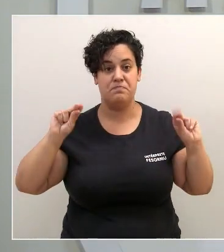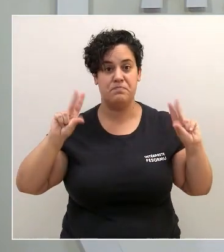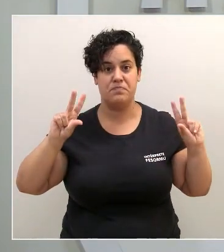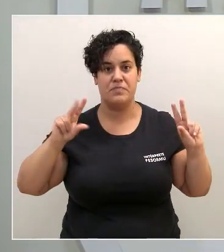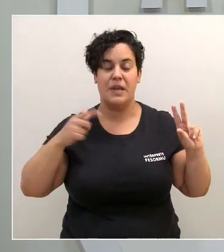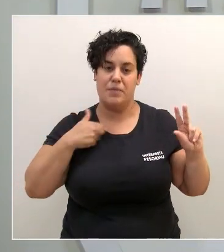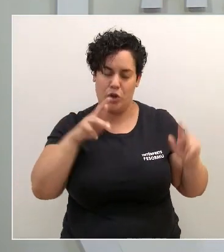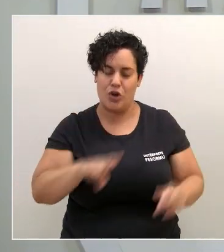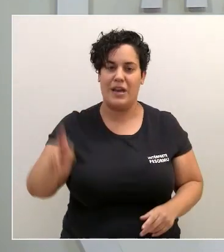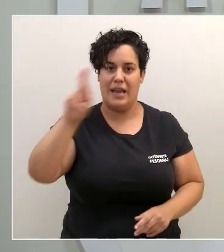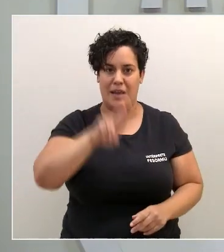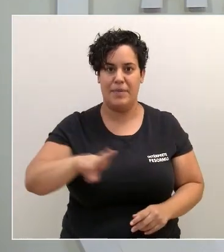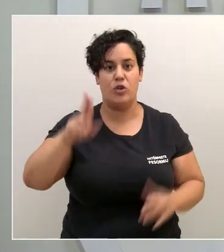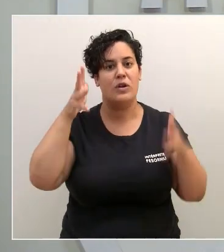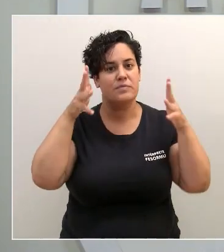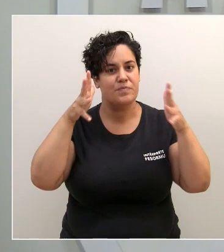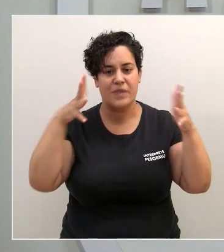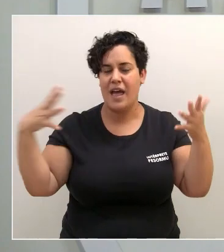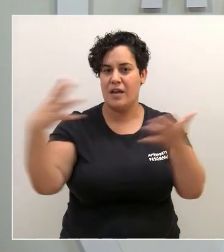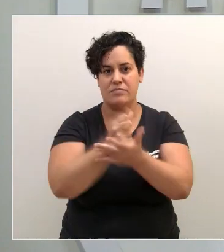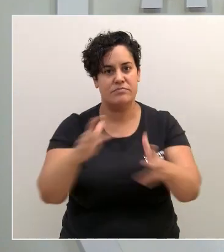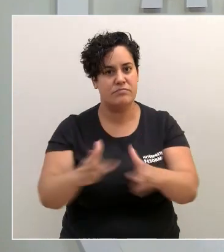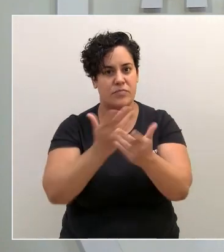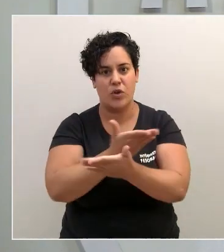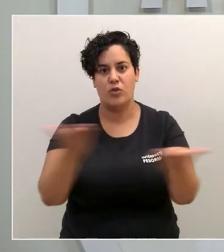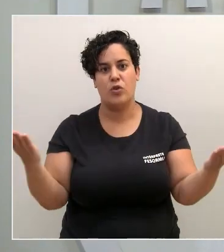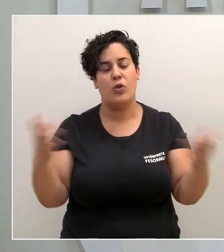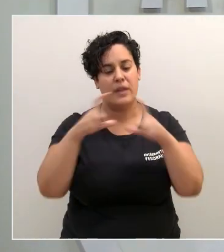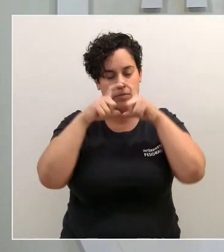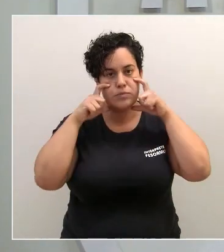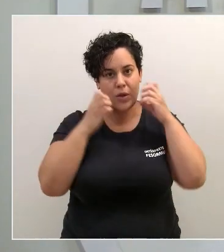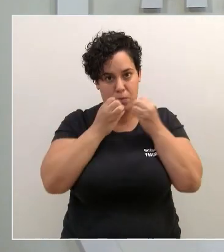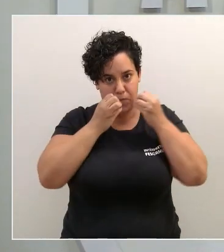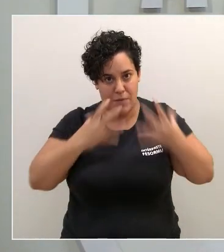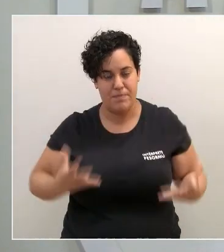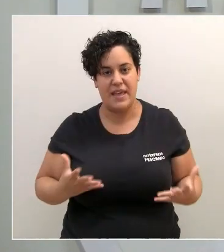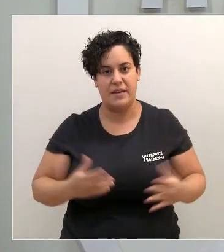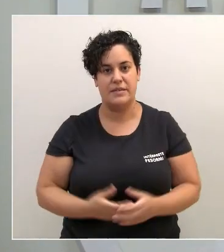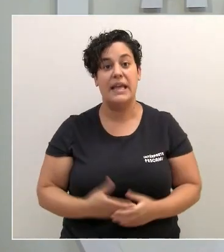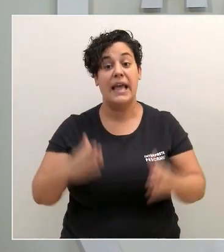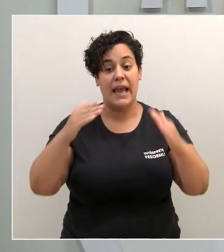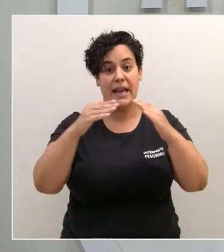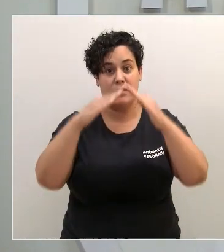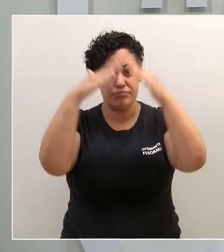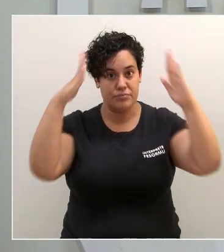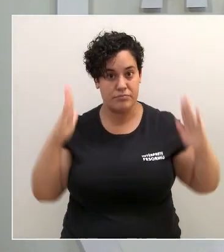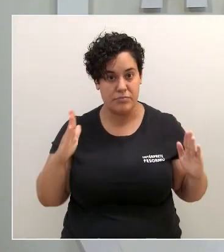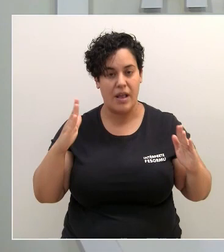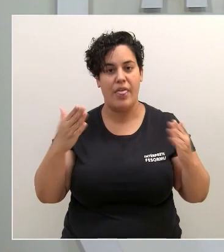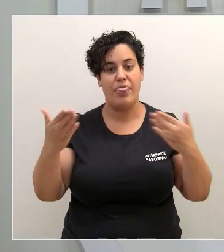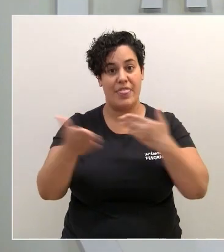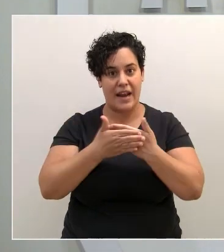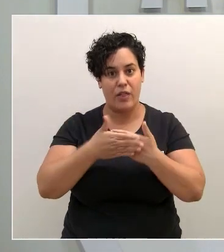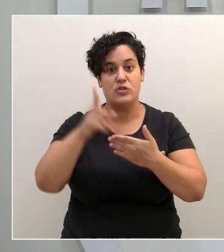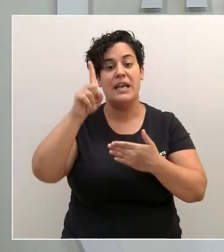ser reiterativo, con la recomendación a toda la población del uso correcto de la mascarilla en lugares cerrados, en espacios abiertos